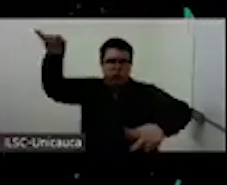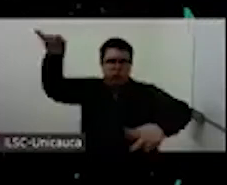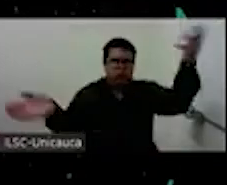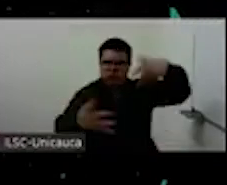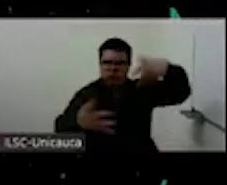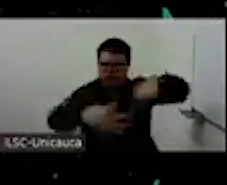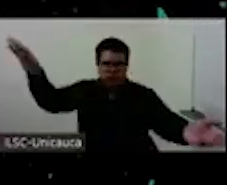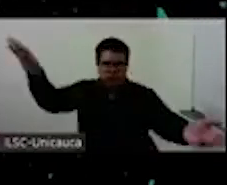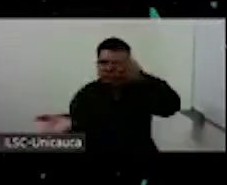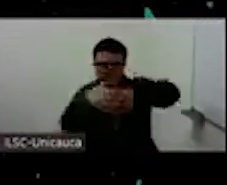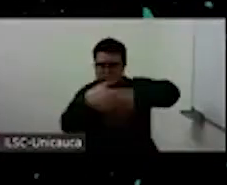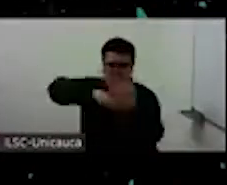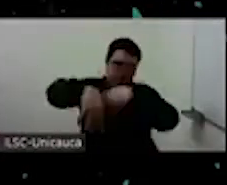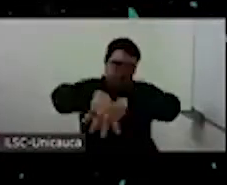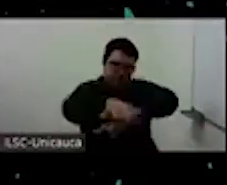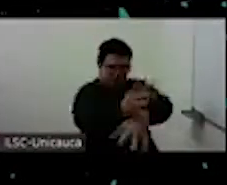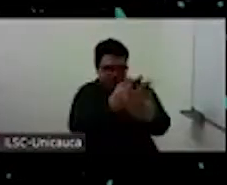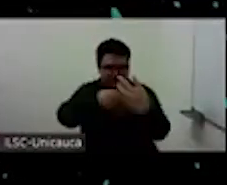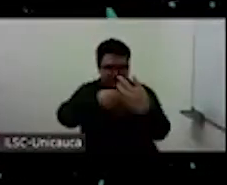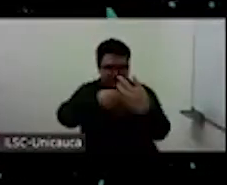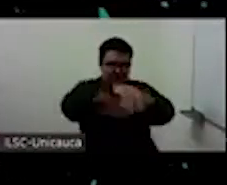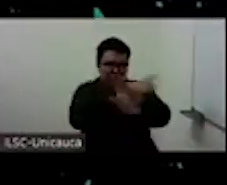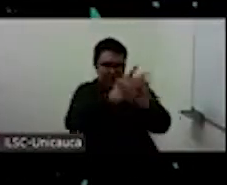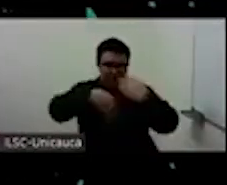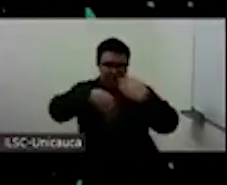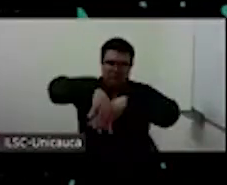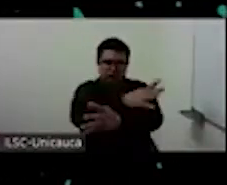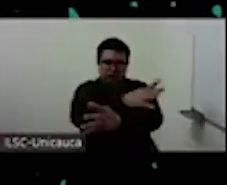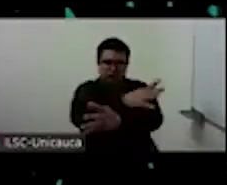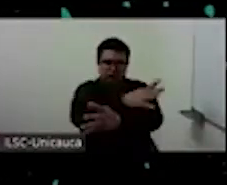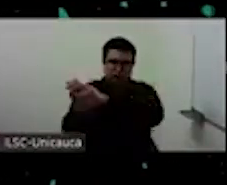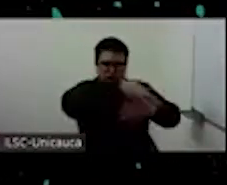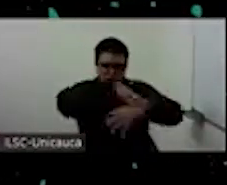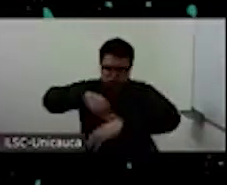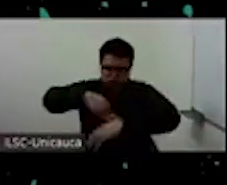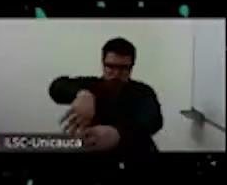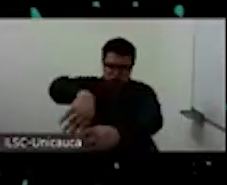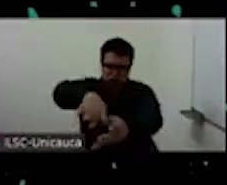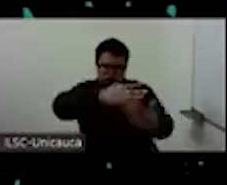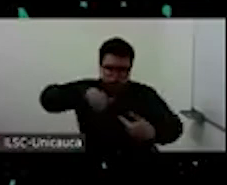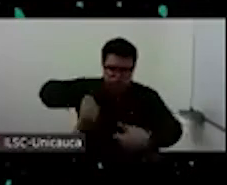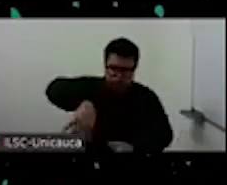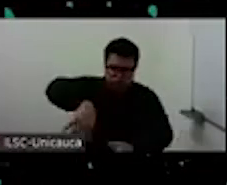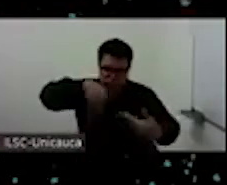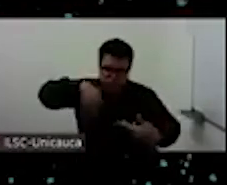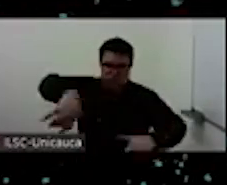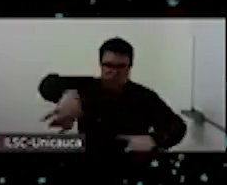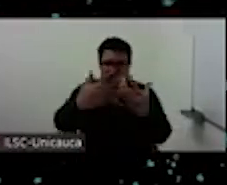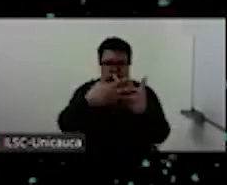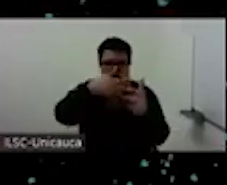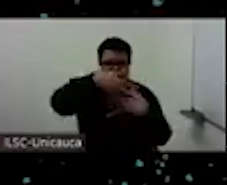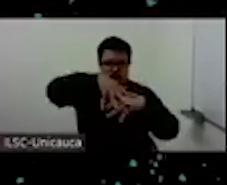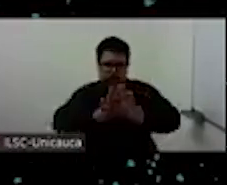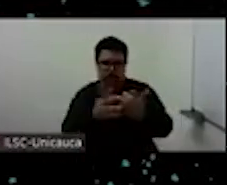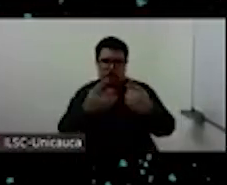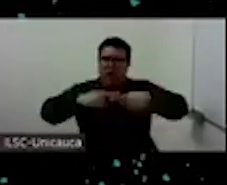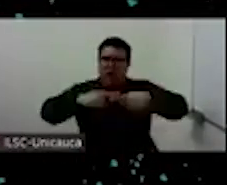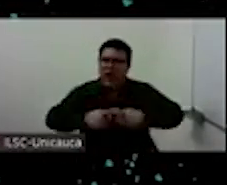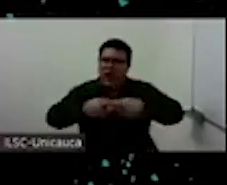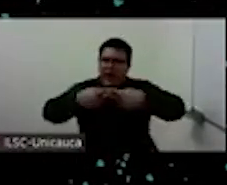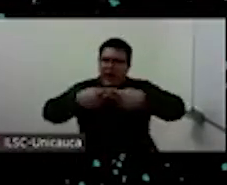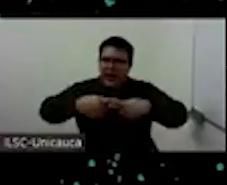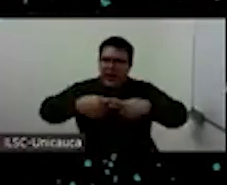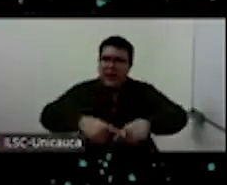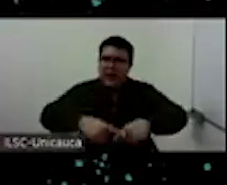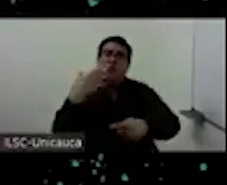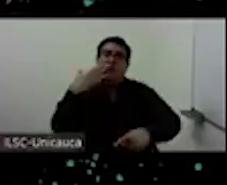cruzaron y generaron un gran círculo tejiendo una jigra. La mujer tenía en su cintura